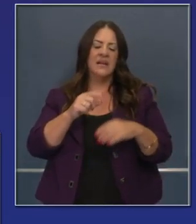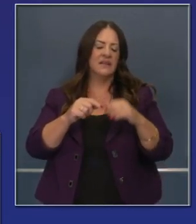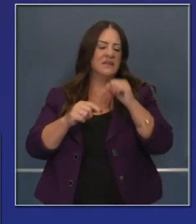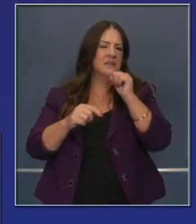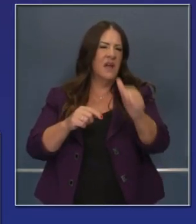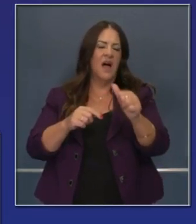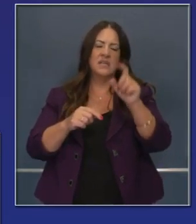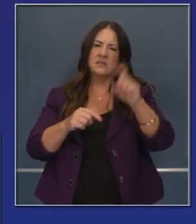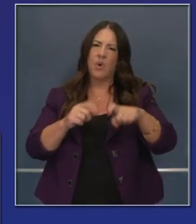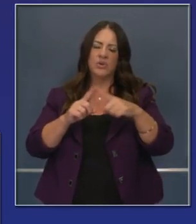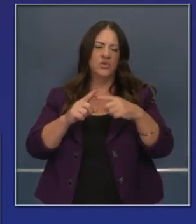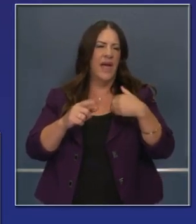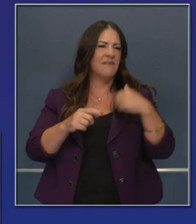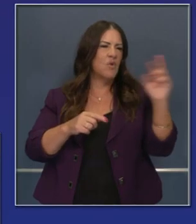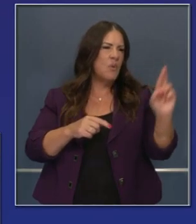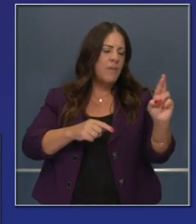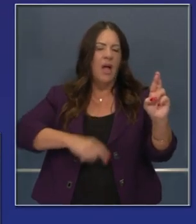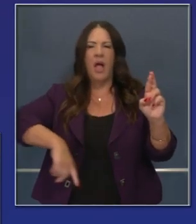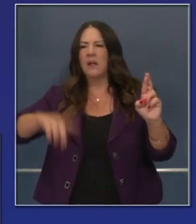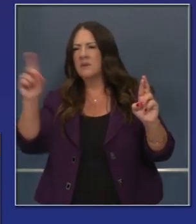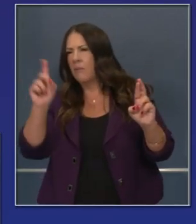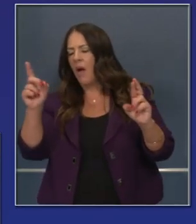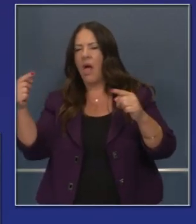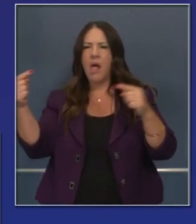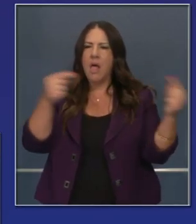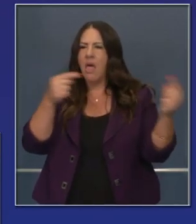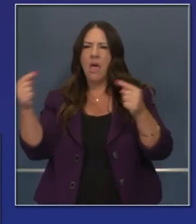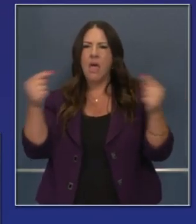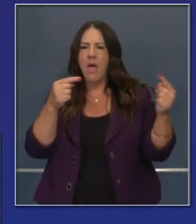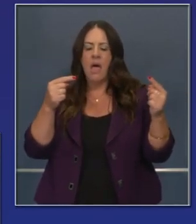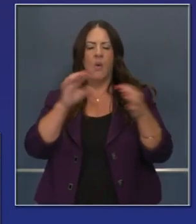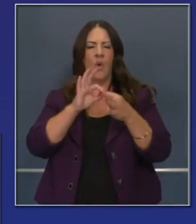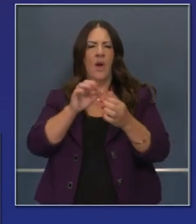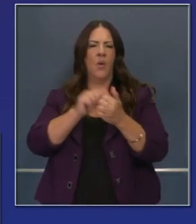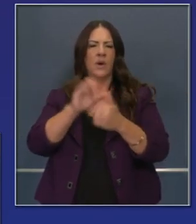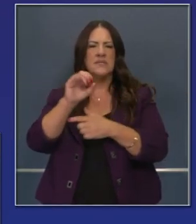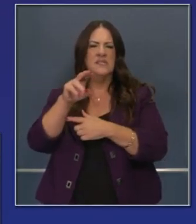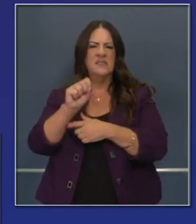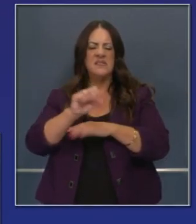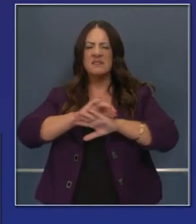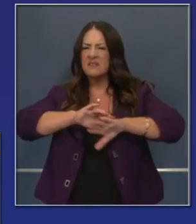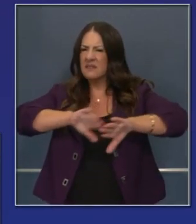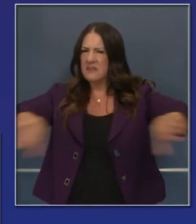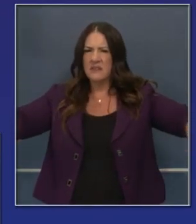excusa política, razón política para interrumpir el proceso del censo. Así que estamos